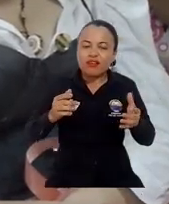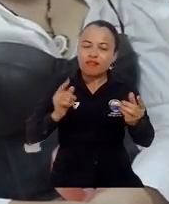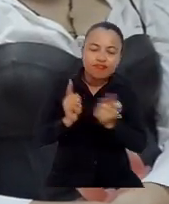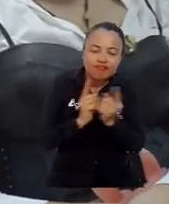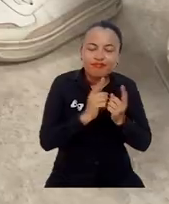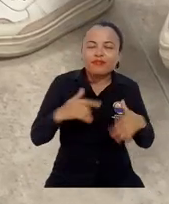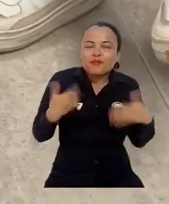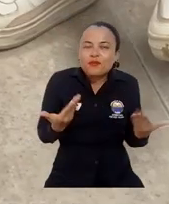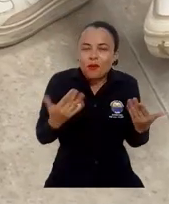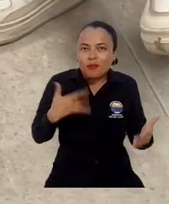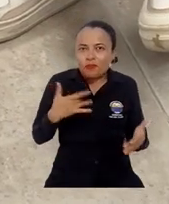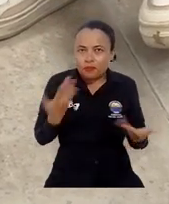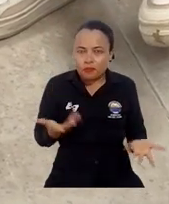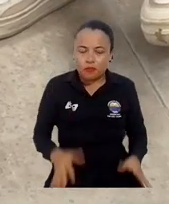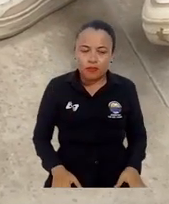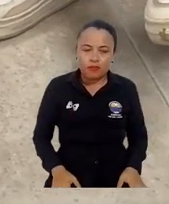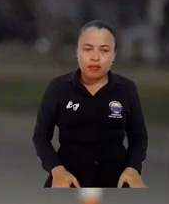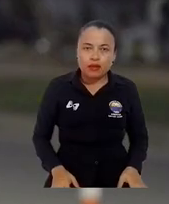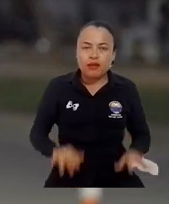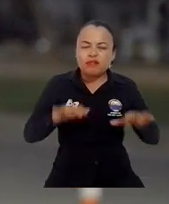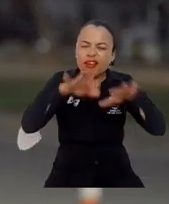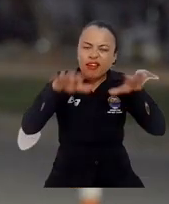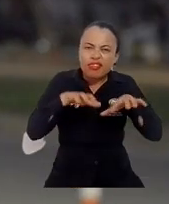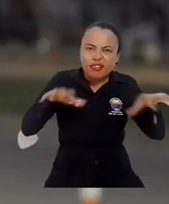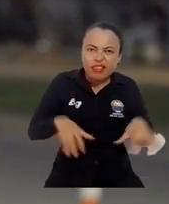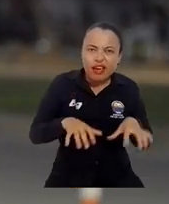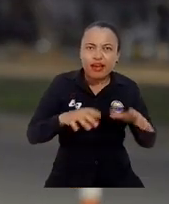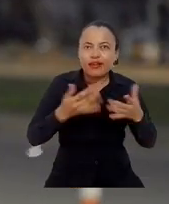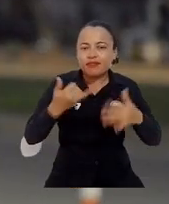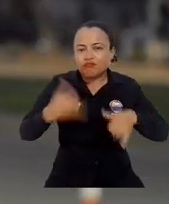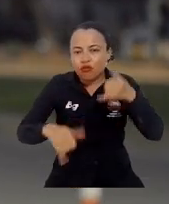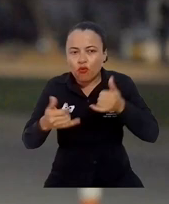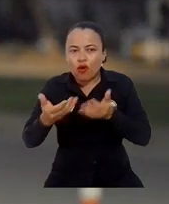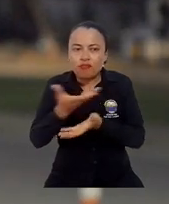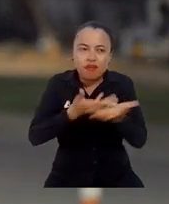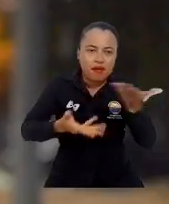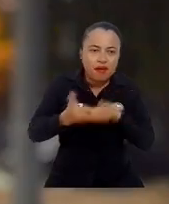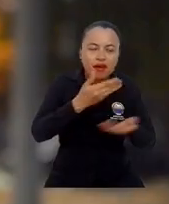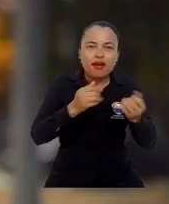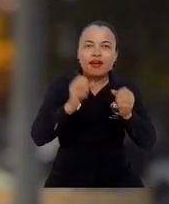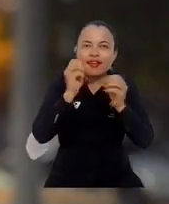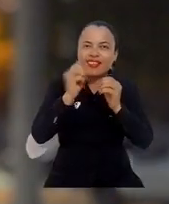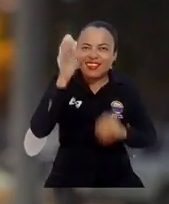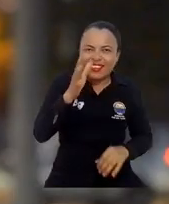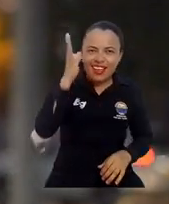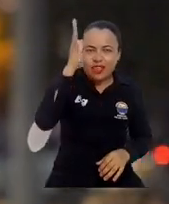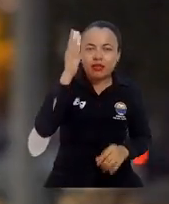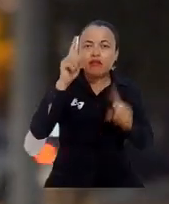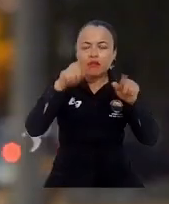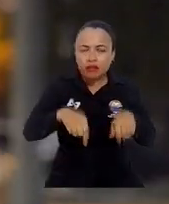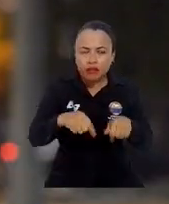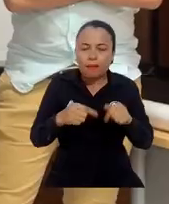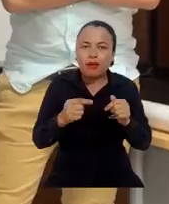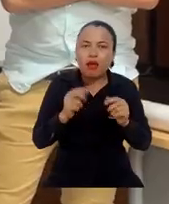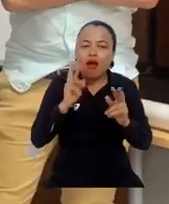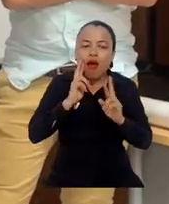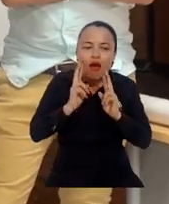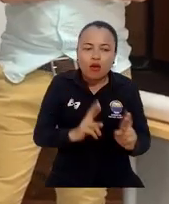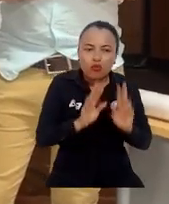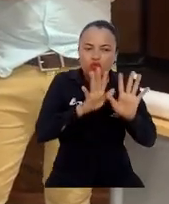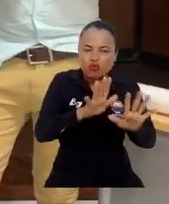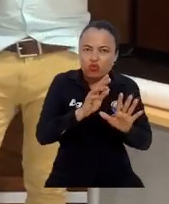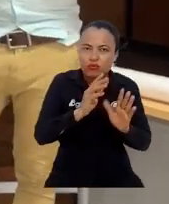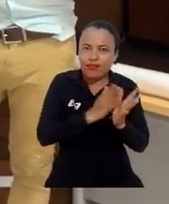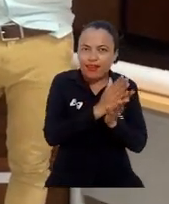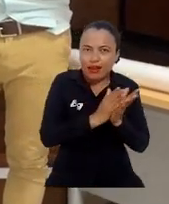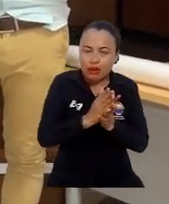este encuentro. Se hicieron actividades tanto como didácticas como unas de reconocimiento sobre la carrera y también tener un